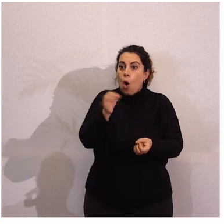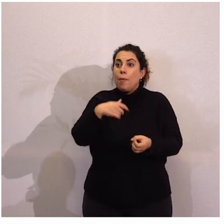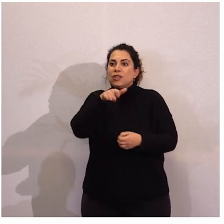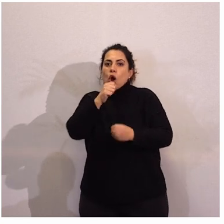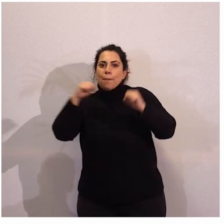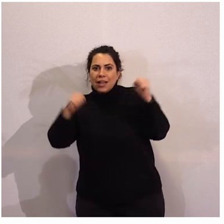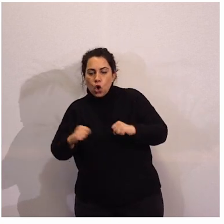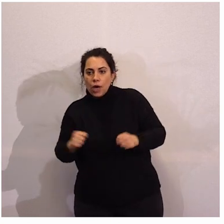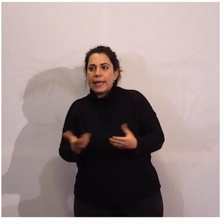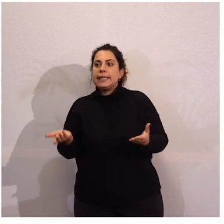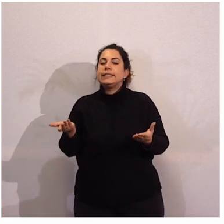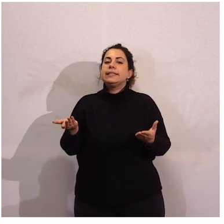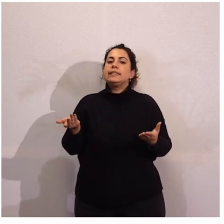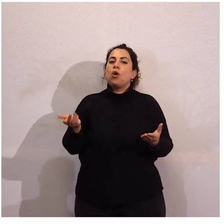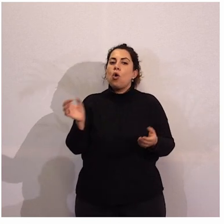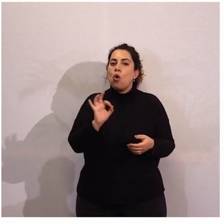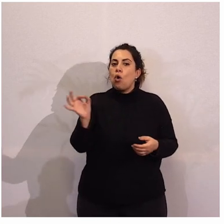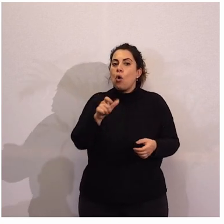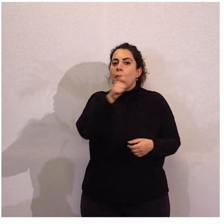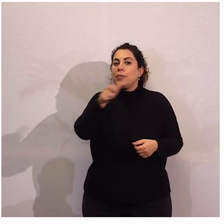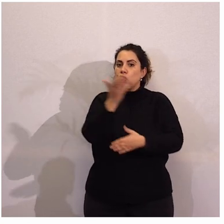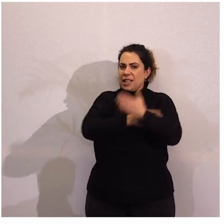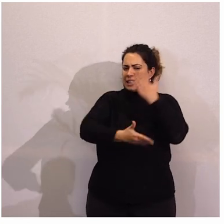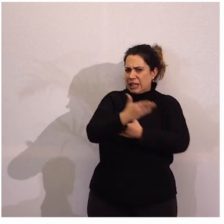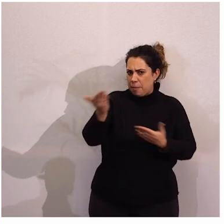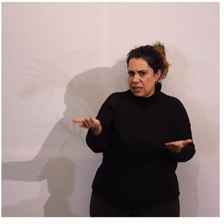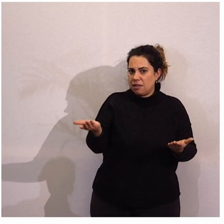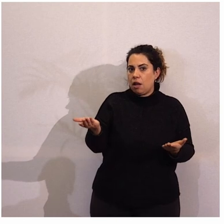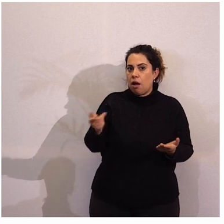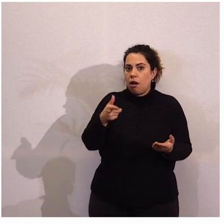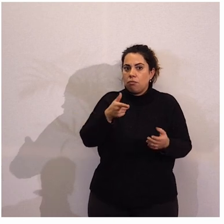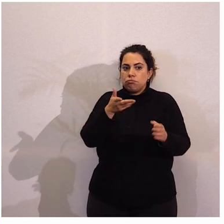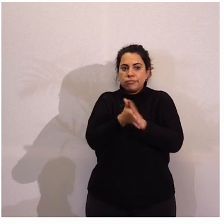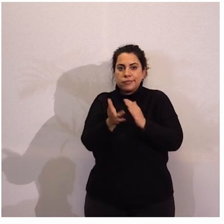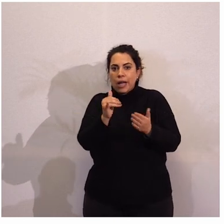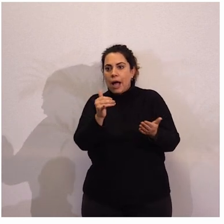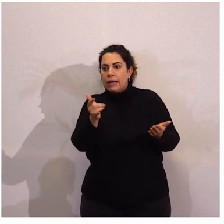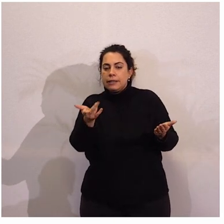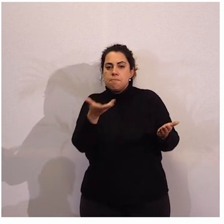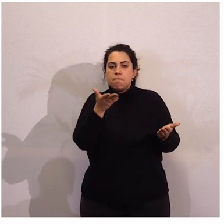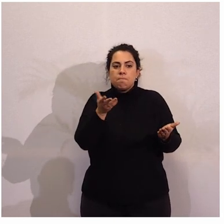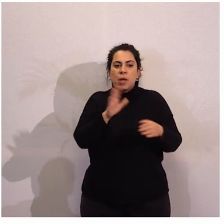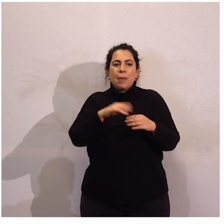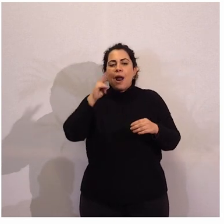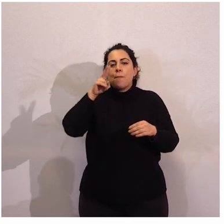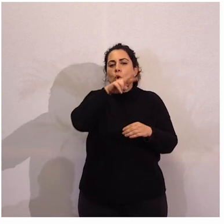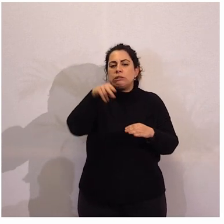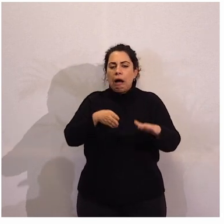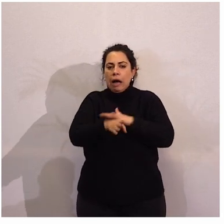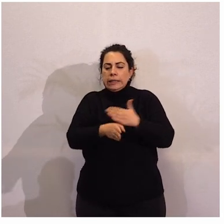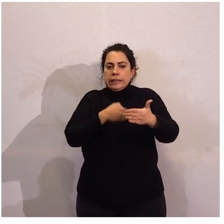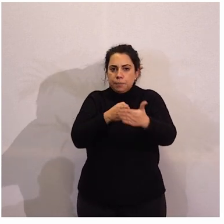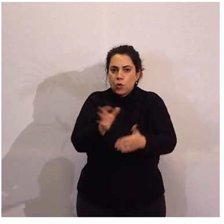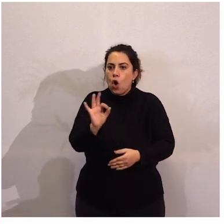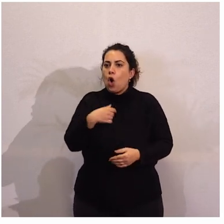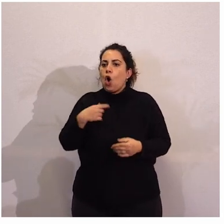mayores o a personas con discapacidad que tienen dificultades de acceso a un museo, a una obra